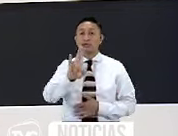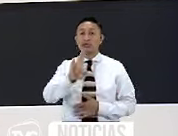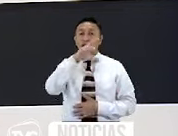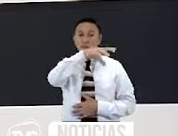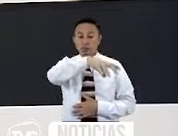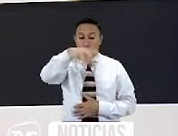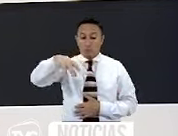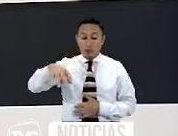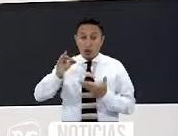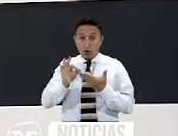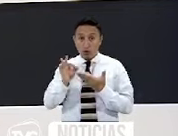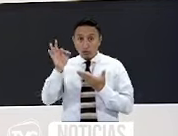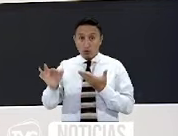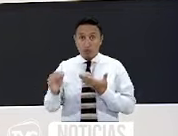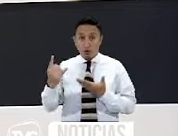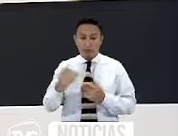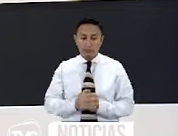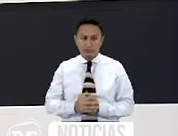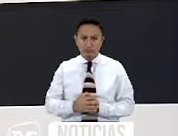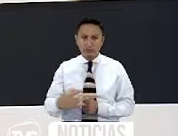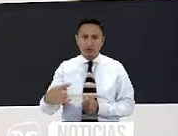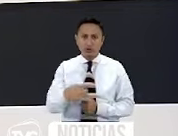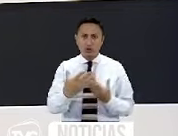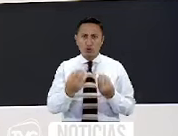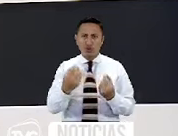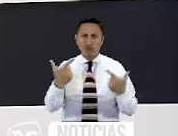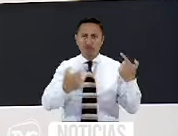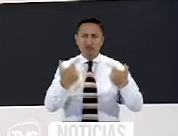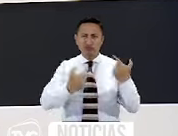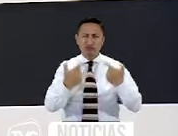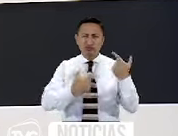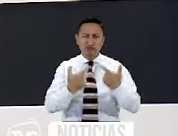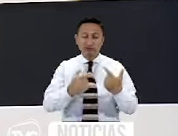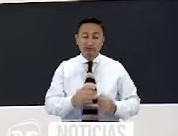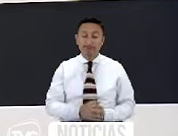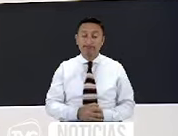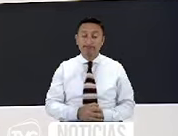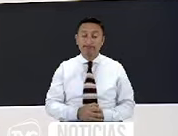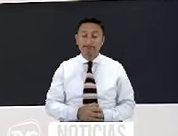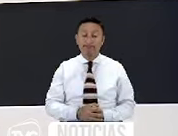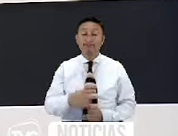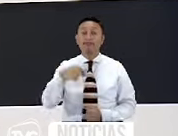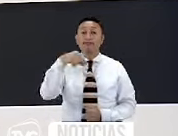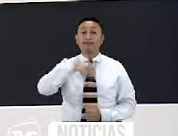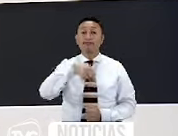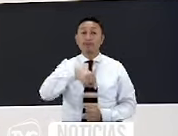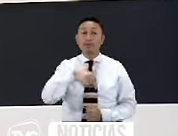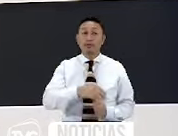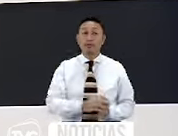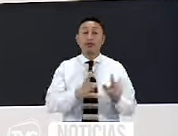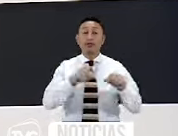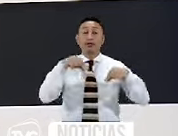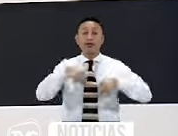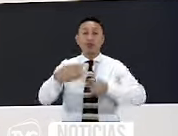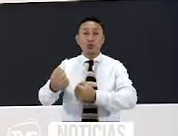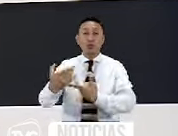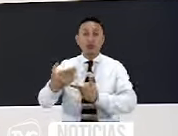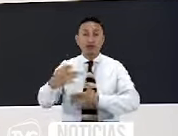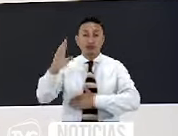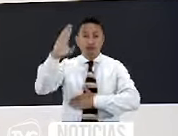cantón, debido a los hechos violentos que se han registrado en los últimos días. Esto con base en los informes de las fuerzas del